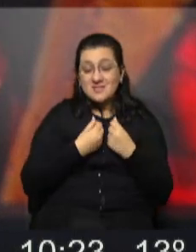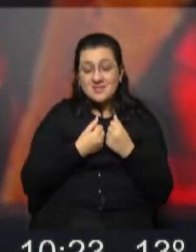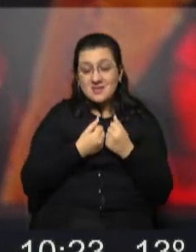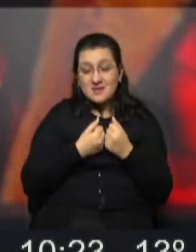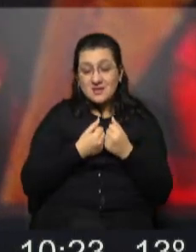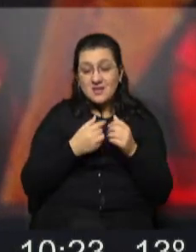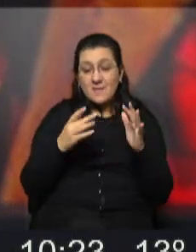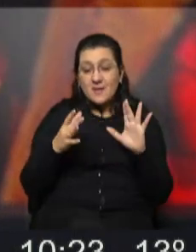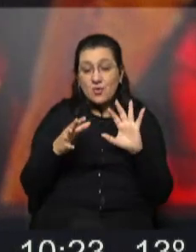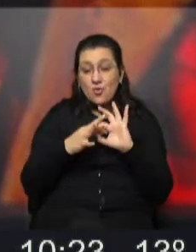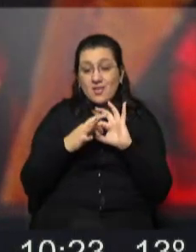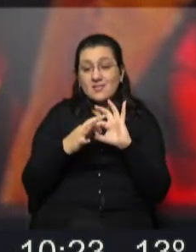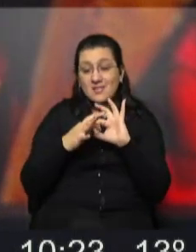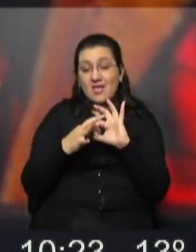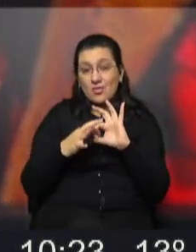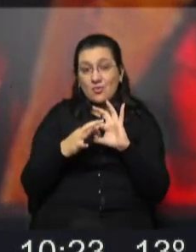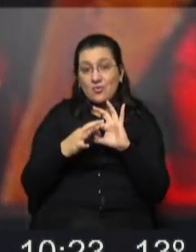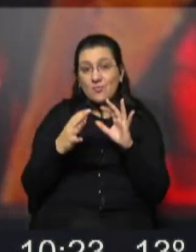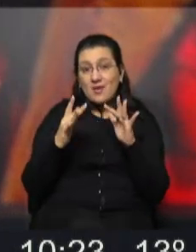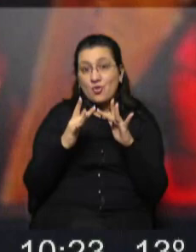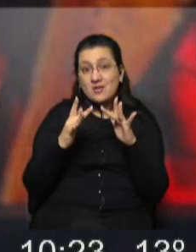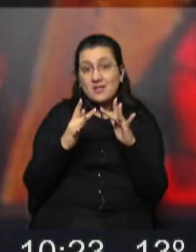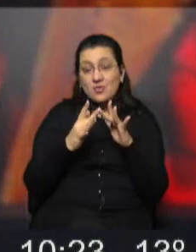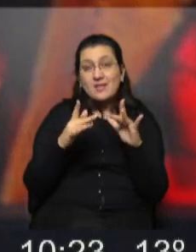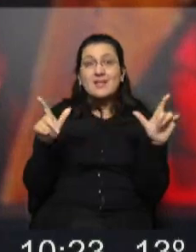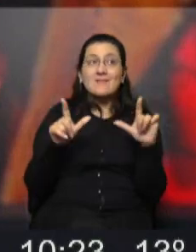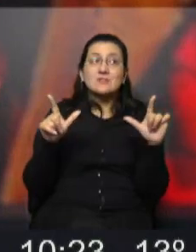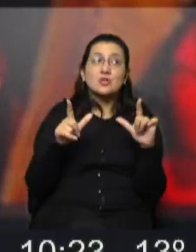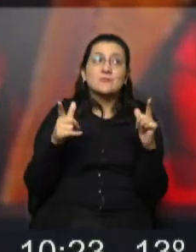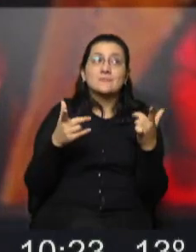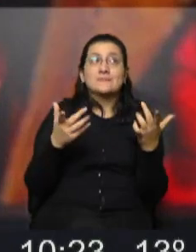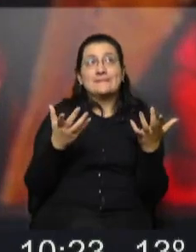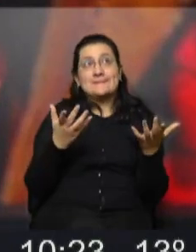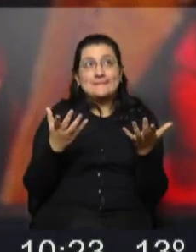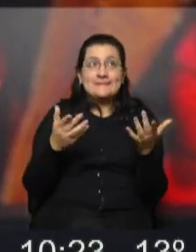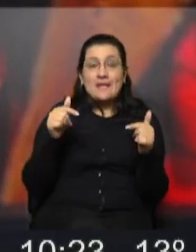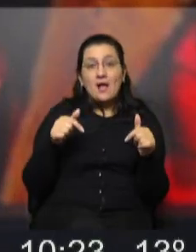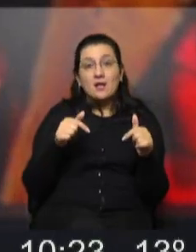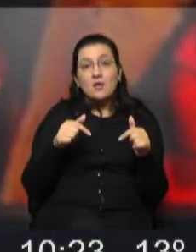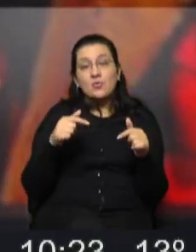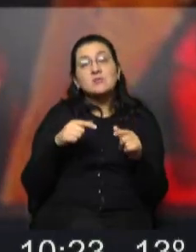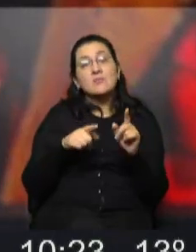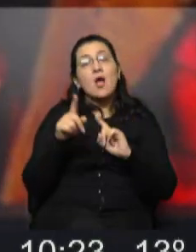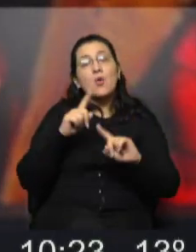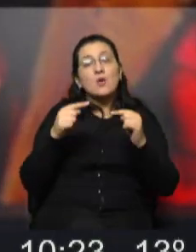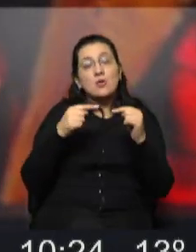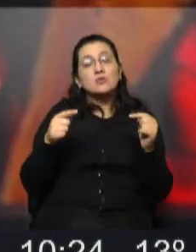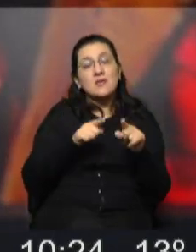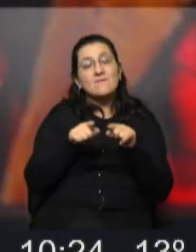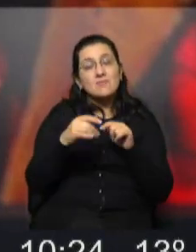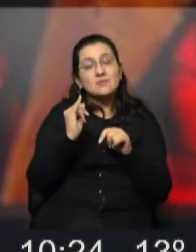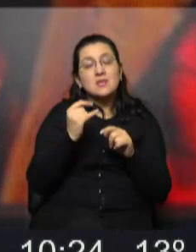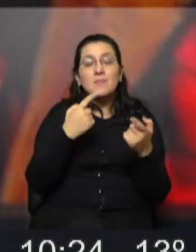más conectado con la gente. Seguro, bueno, en televisión... Bueno, acá cuando hacíamos algunas cosas en vivo, pero no